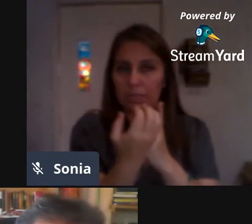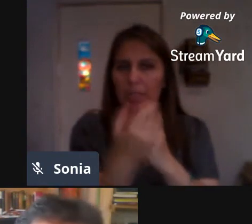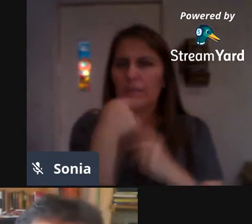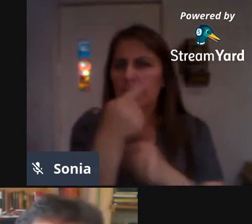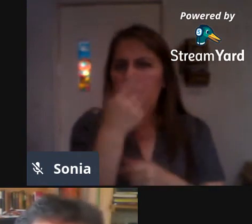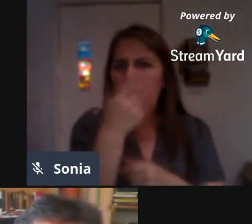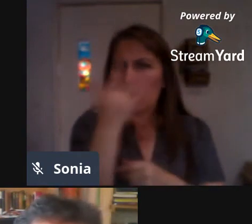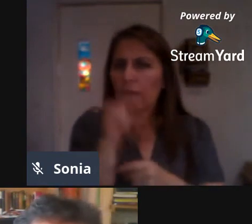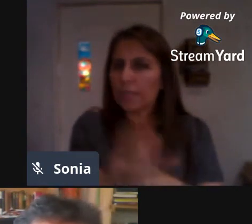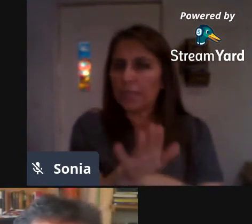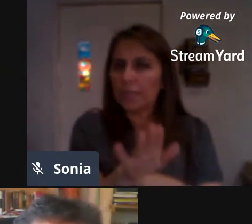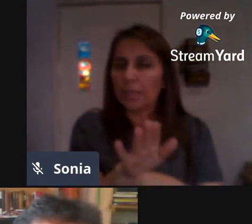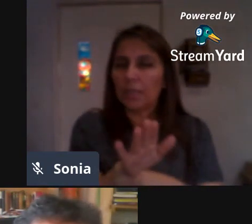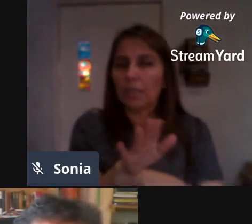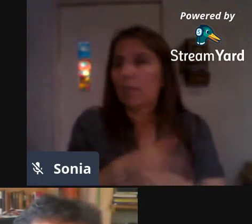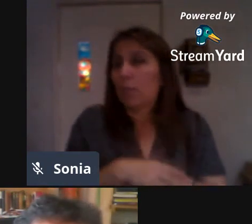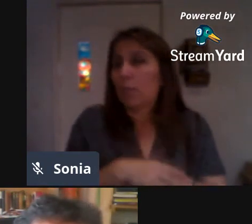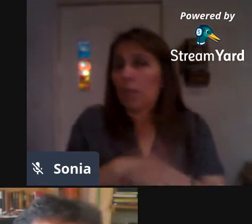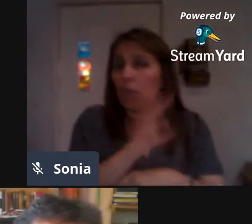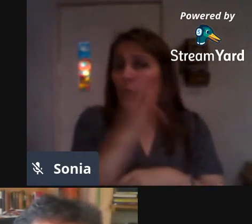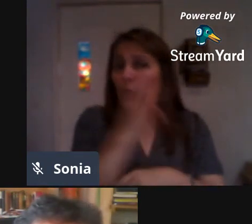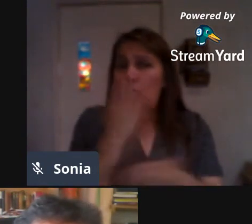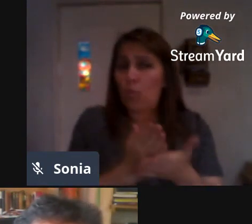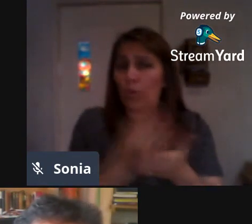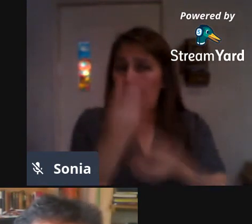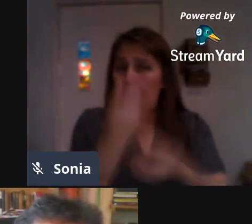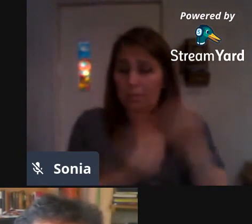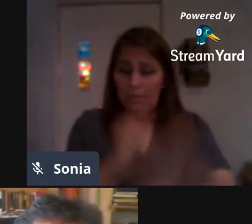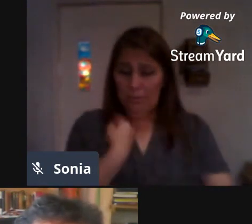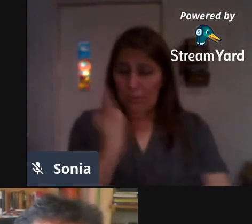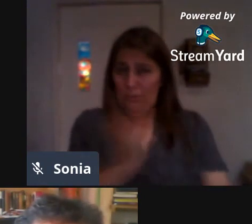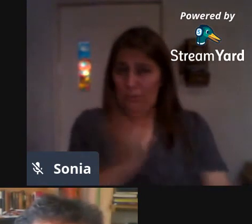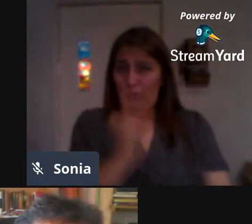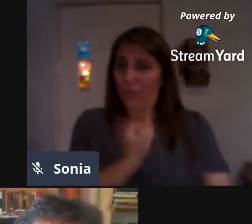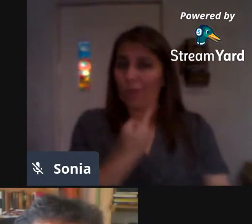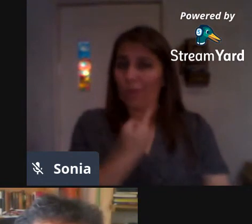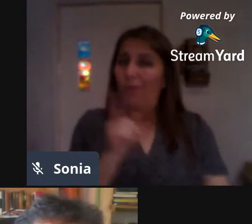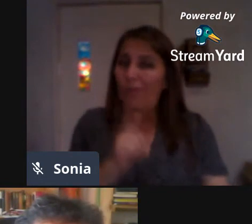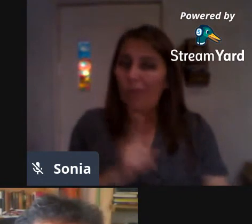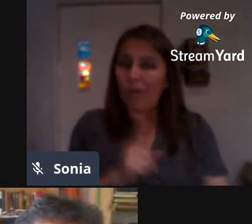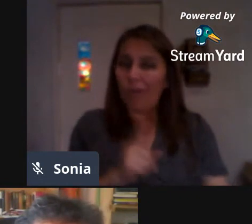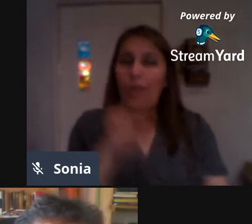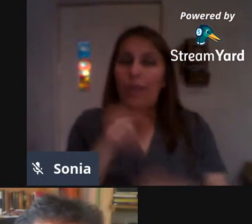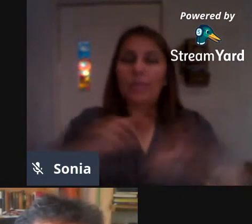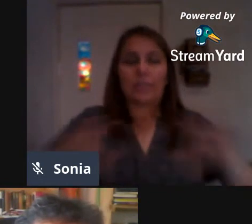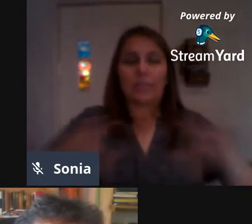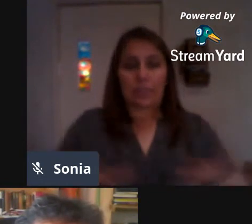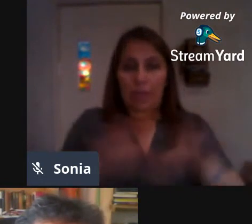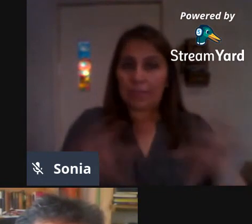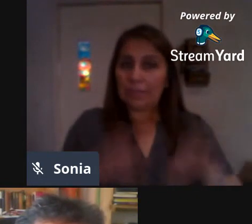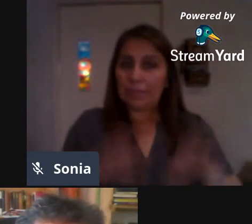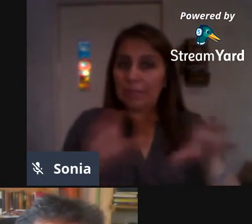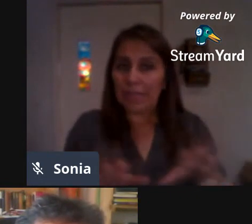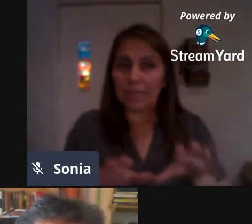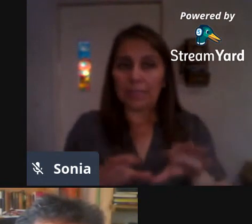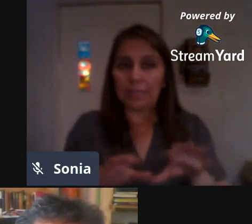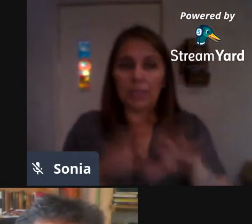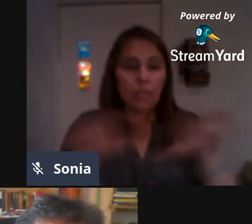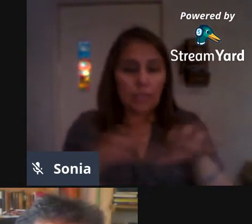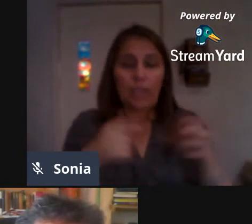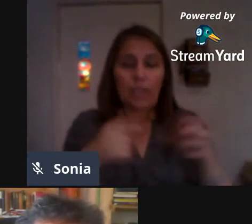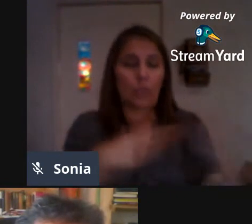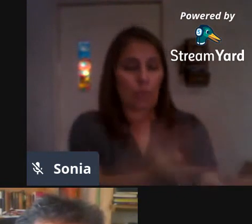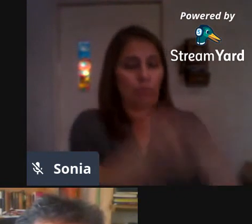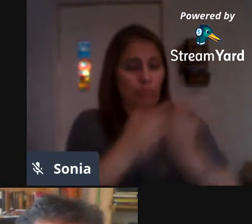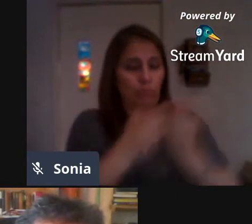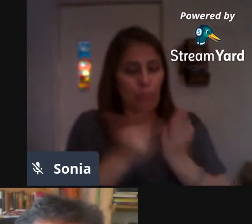finalmente en solitario aunque sean unas actividades que particularmente yo tomo el libro leo o escribo